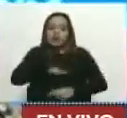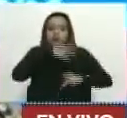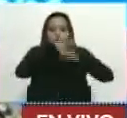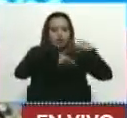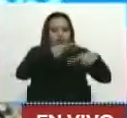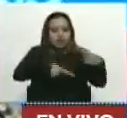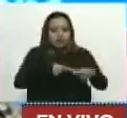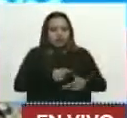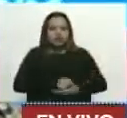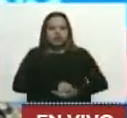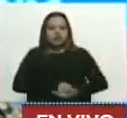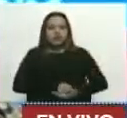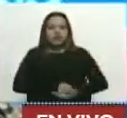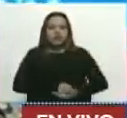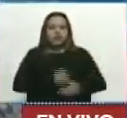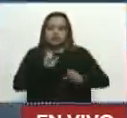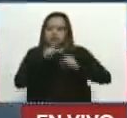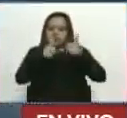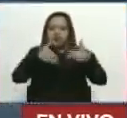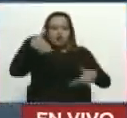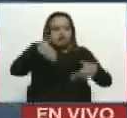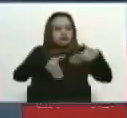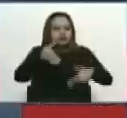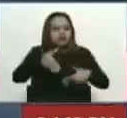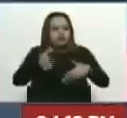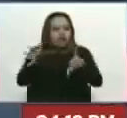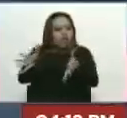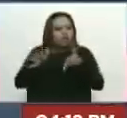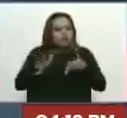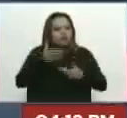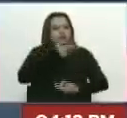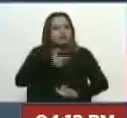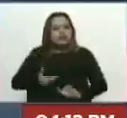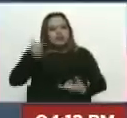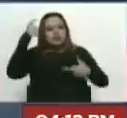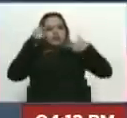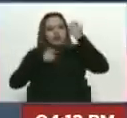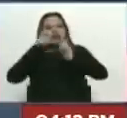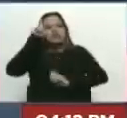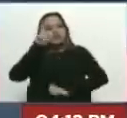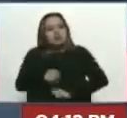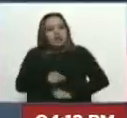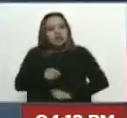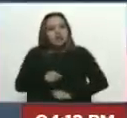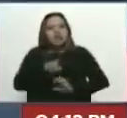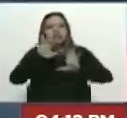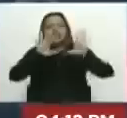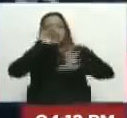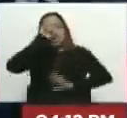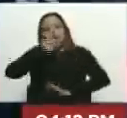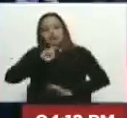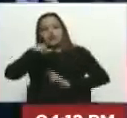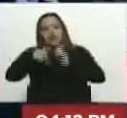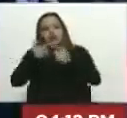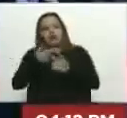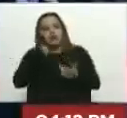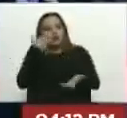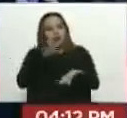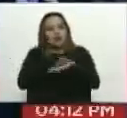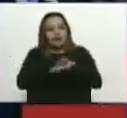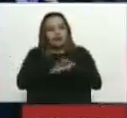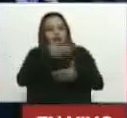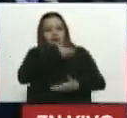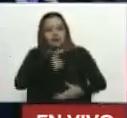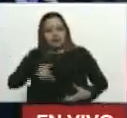desde el triunfo democrático del presidente Chávez, sino que además los 10 años sin él